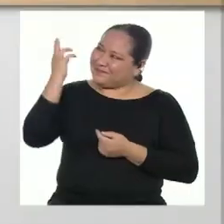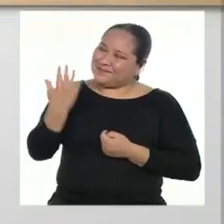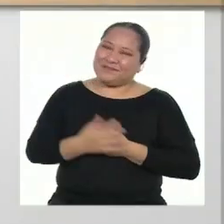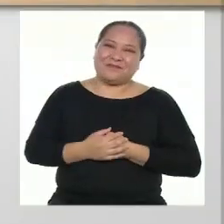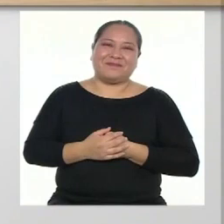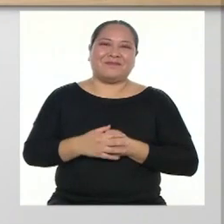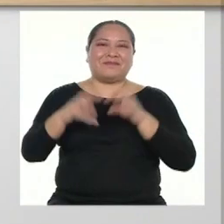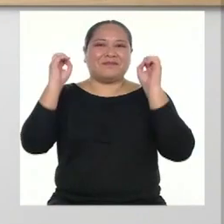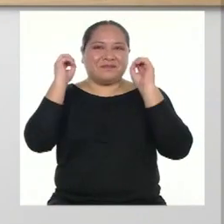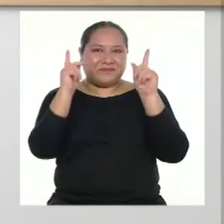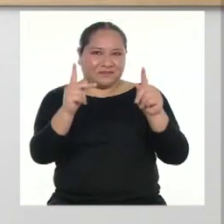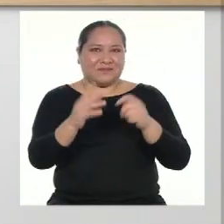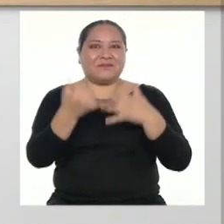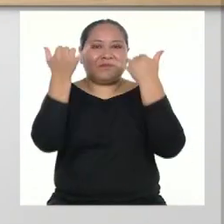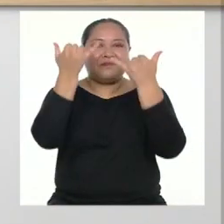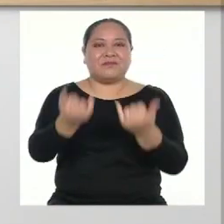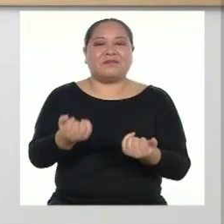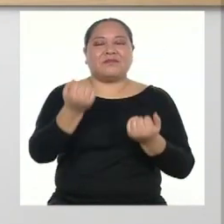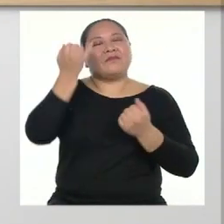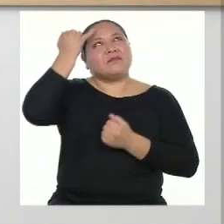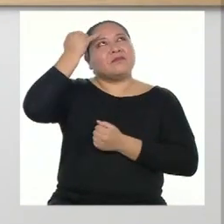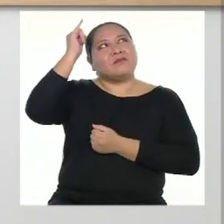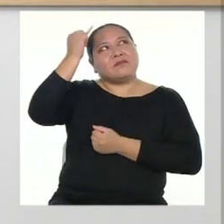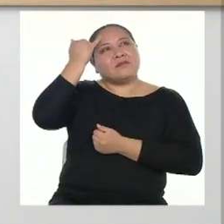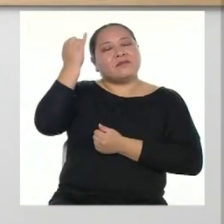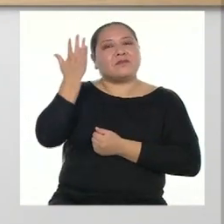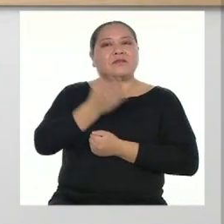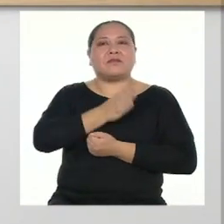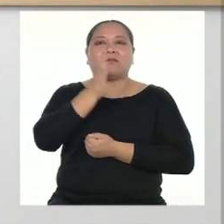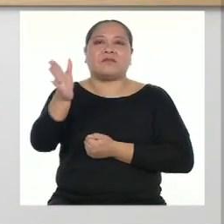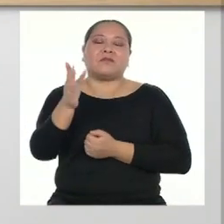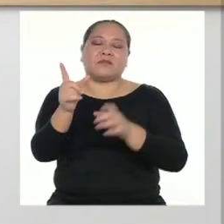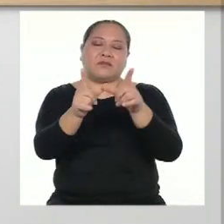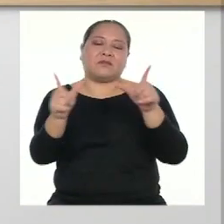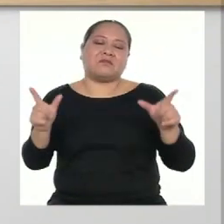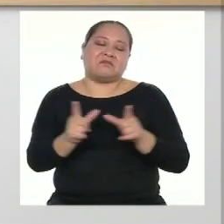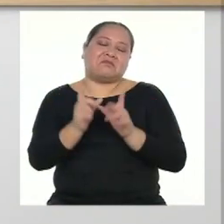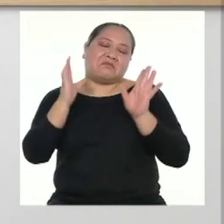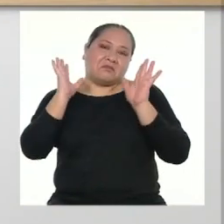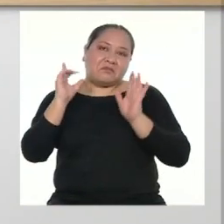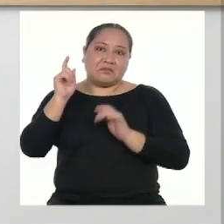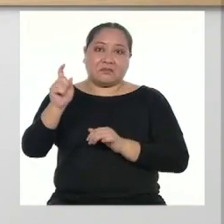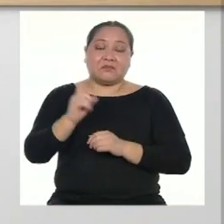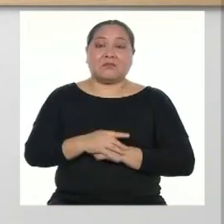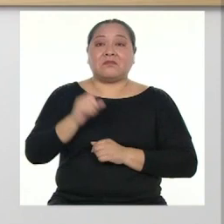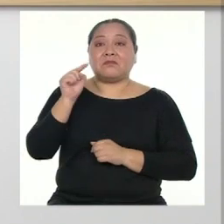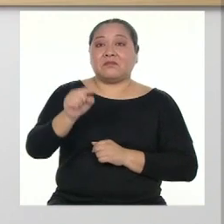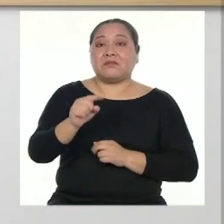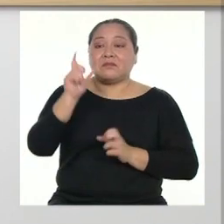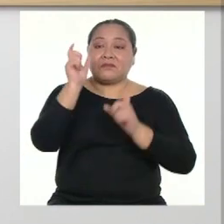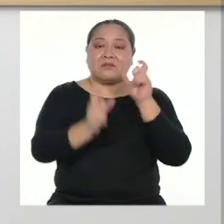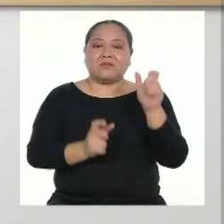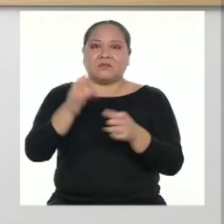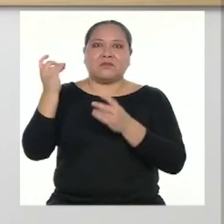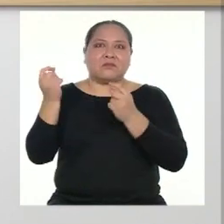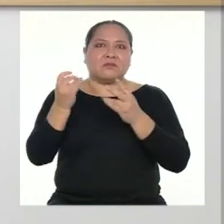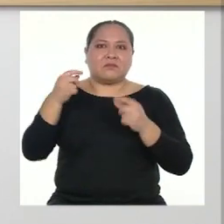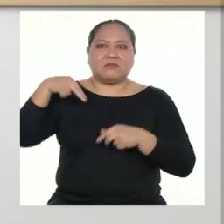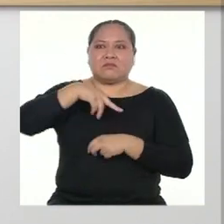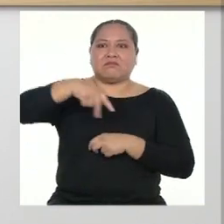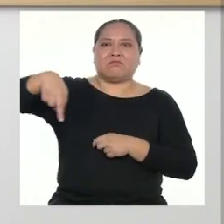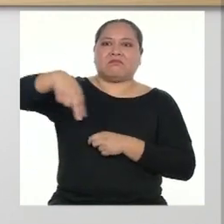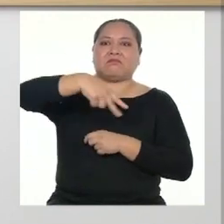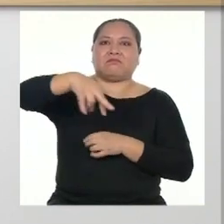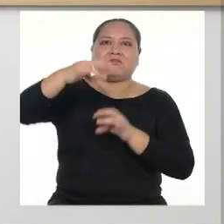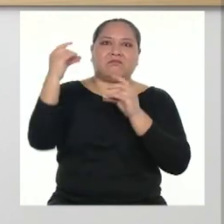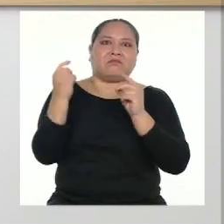profesora. Muy bien. Hoy vamos a imaginar que estamos en una ciudad X, donde las personas andan apuradas a toda